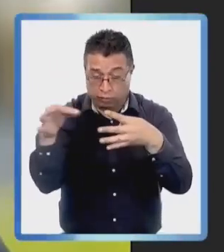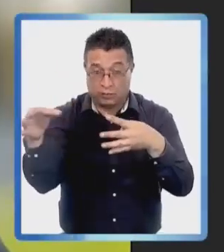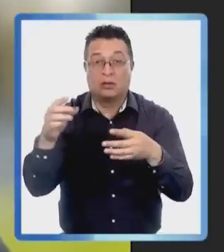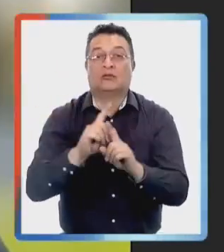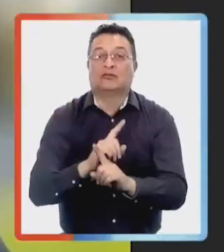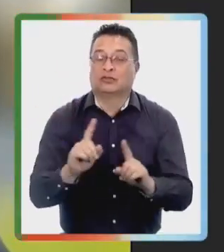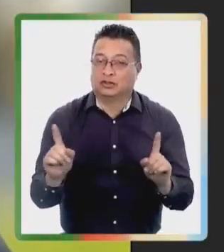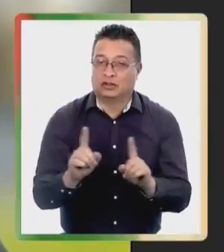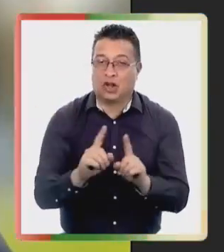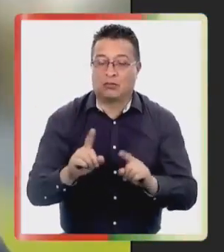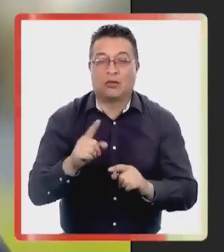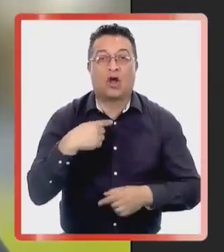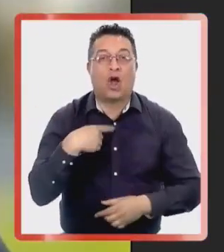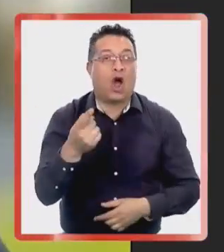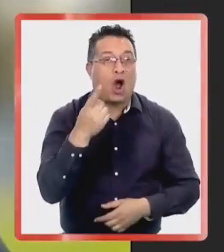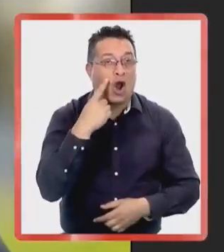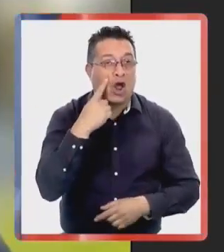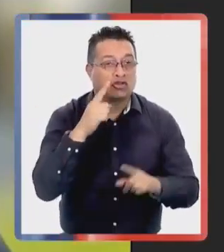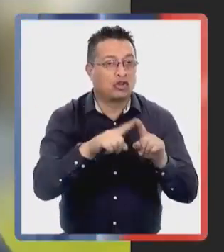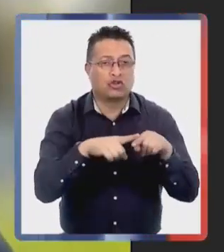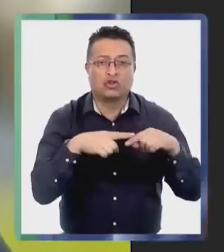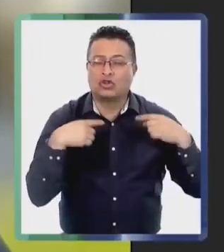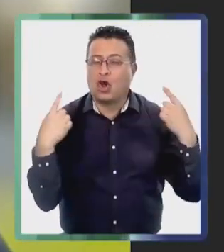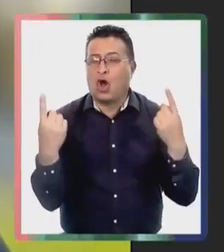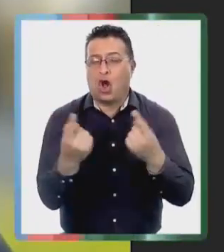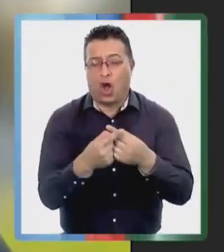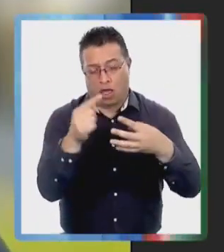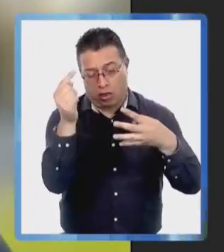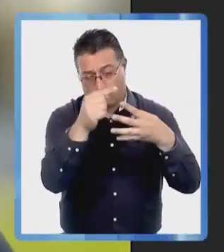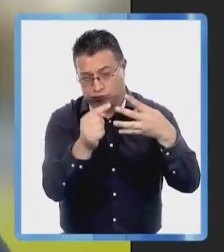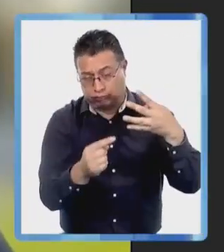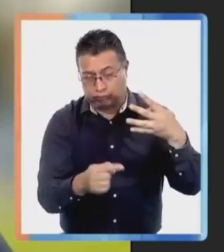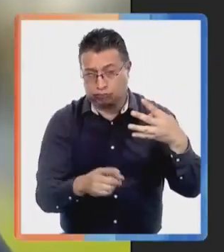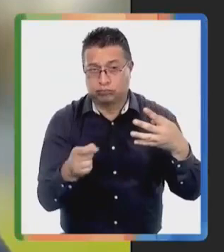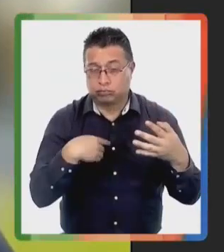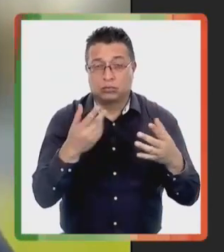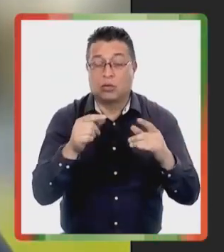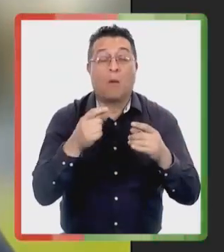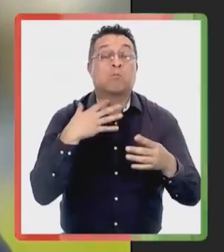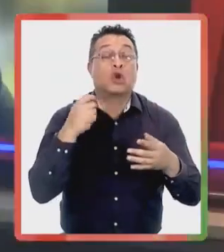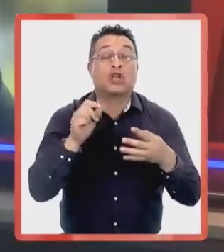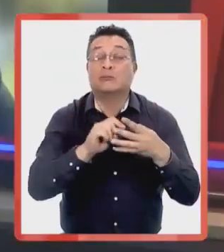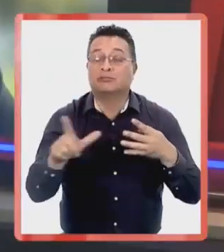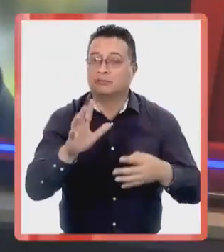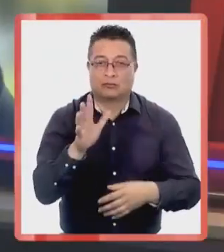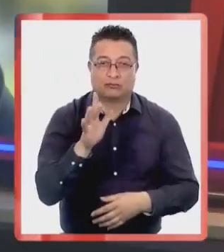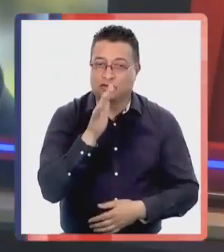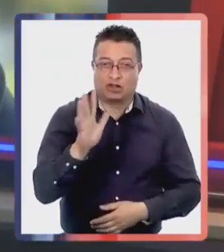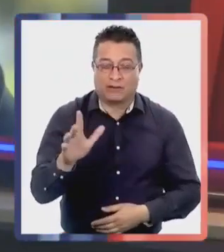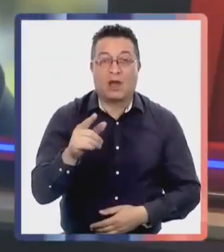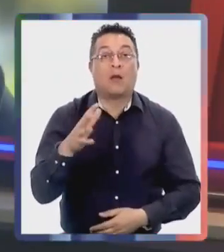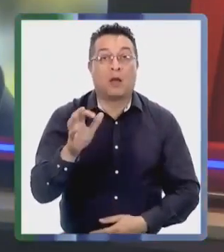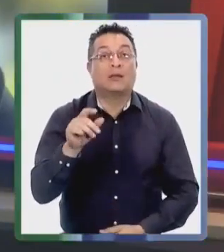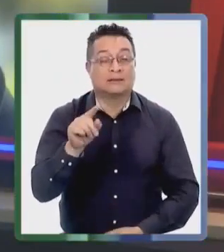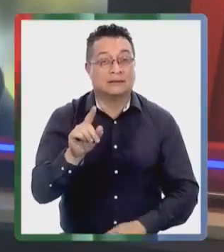y no se conocen todos sus desencadenantes ni sus gatillantes. De eso quería hablar, de los gatillantes, porque algunos